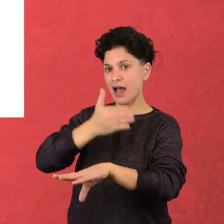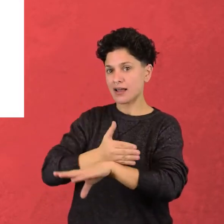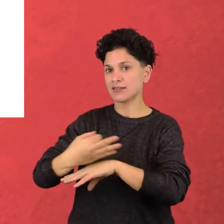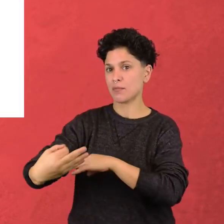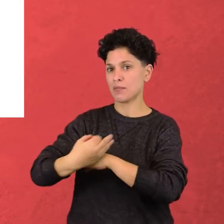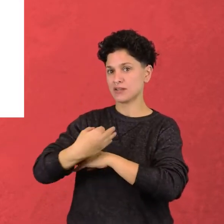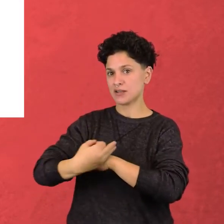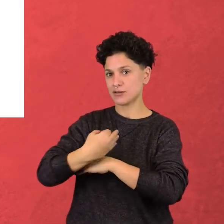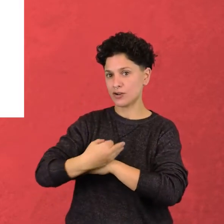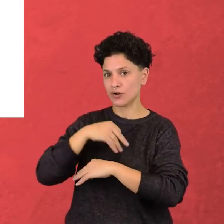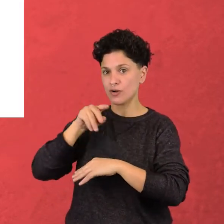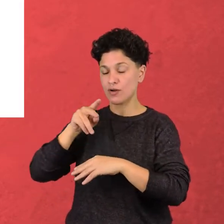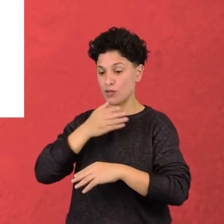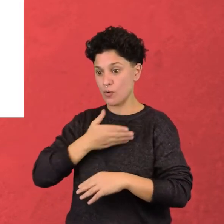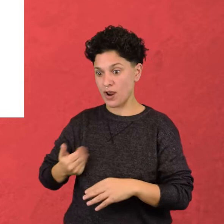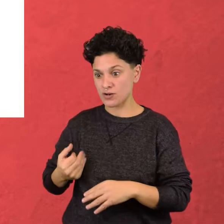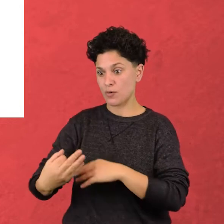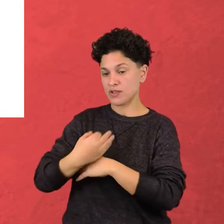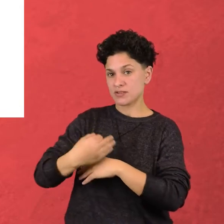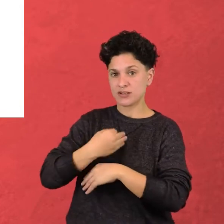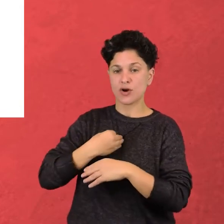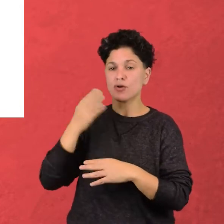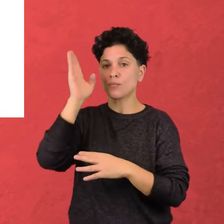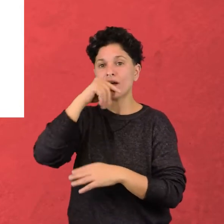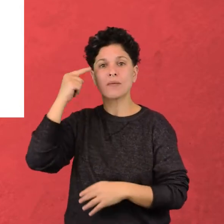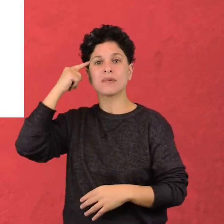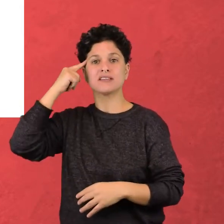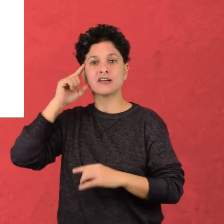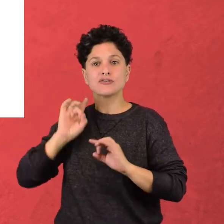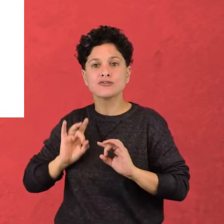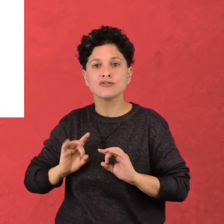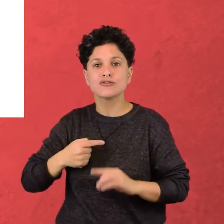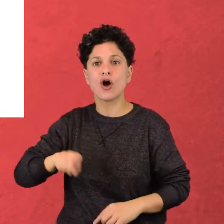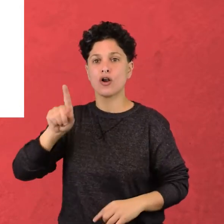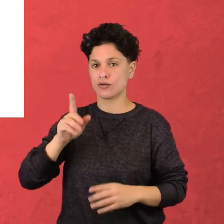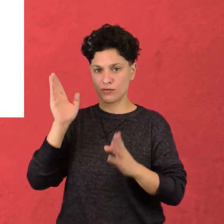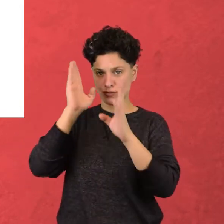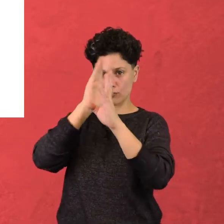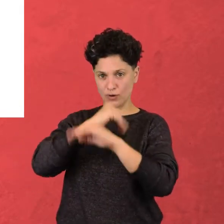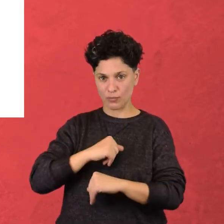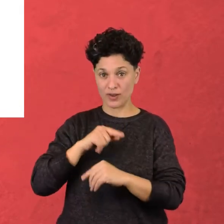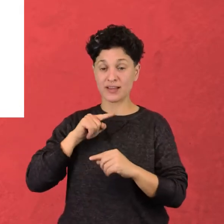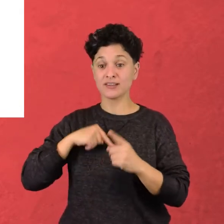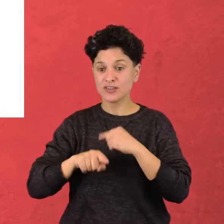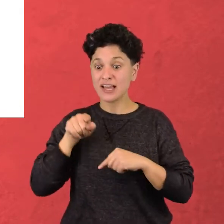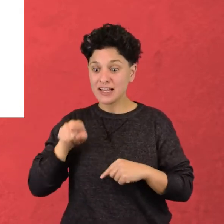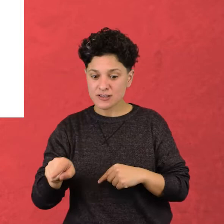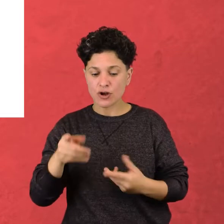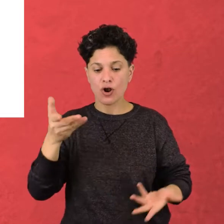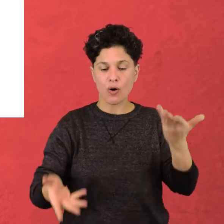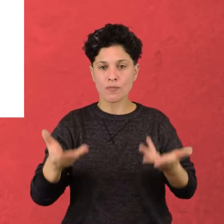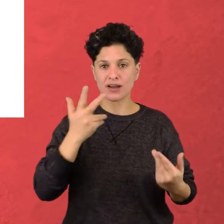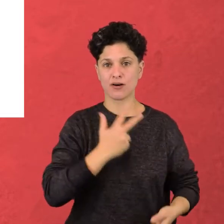que esa comparación es con un ser que no tiene razón, que no puede pensar, que no